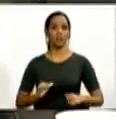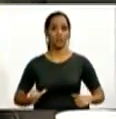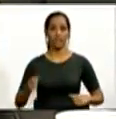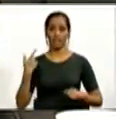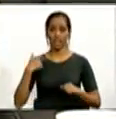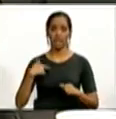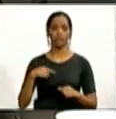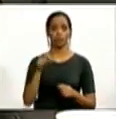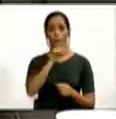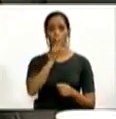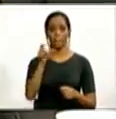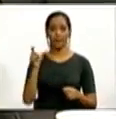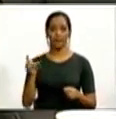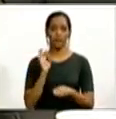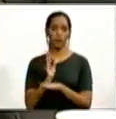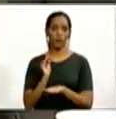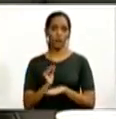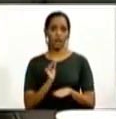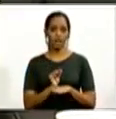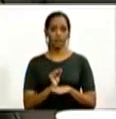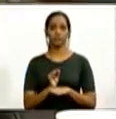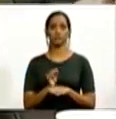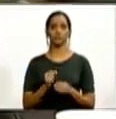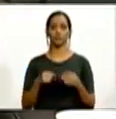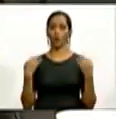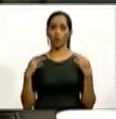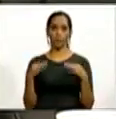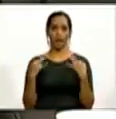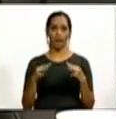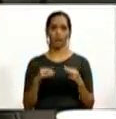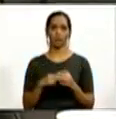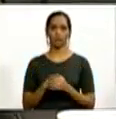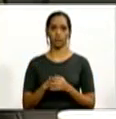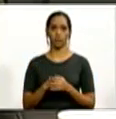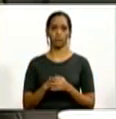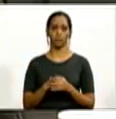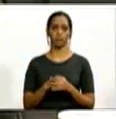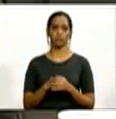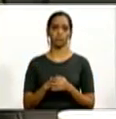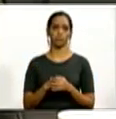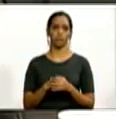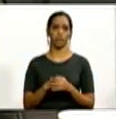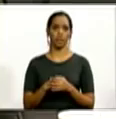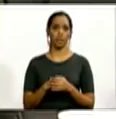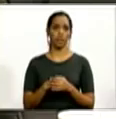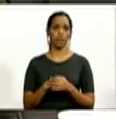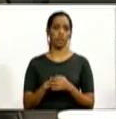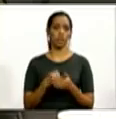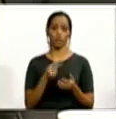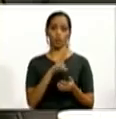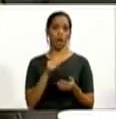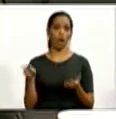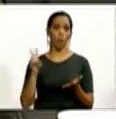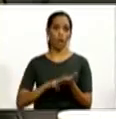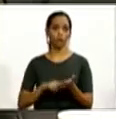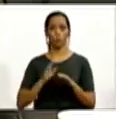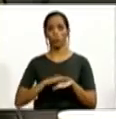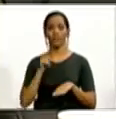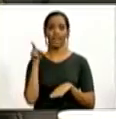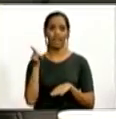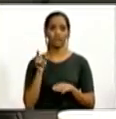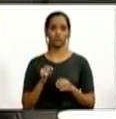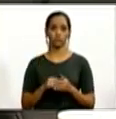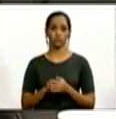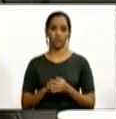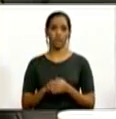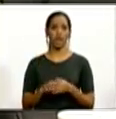su personal que custodia las instalaciones del Palacio Normal, porque bueno, eso es patrimonio, y los tipos no han vuelto. Porque ellos,